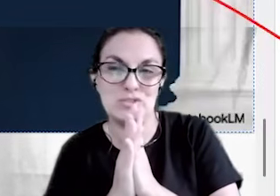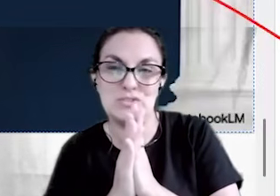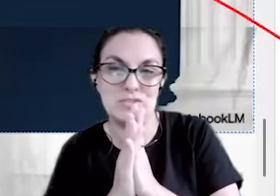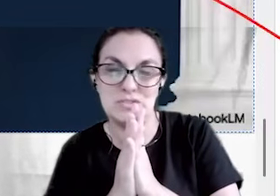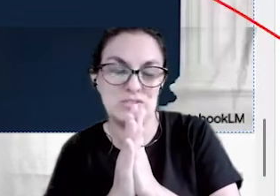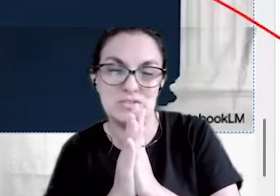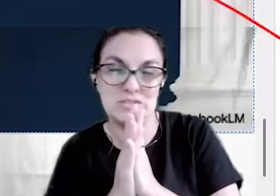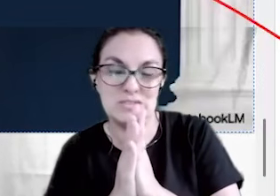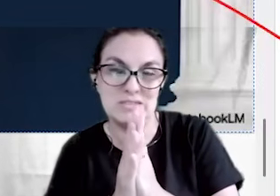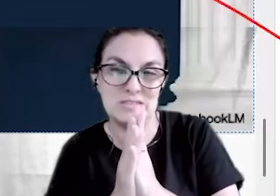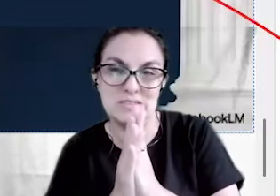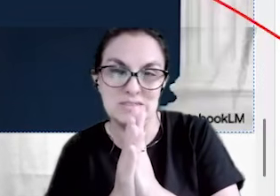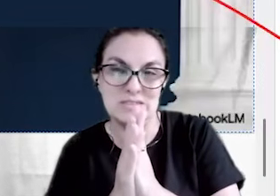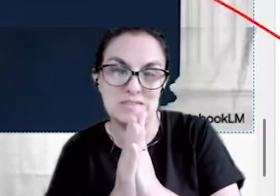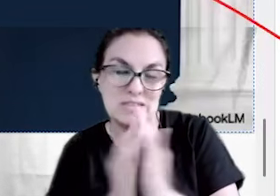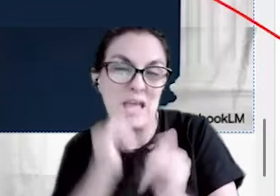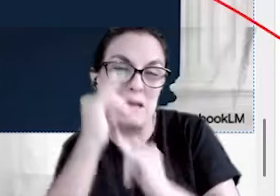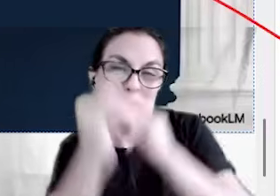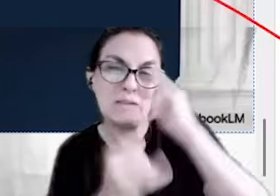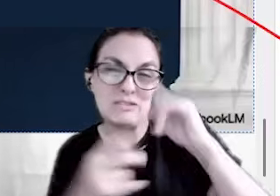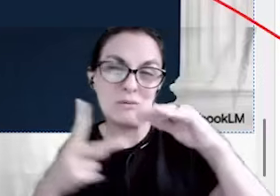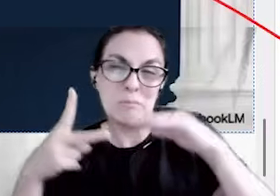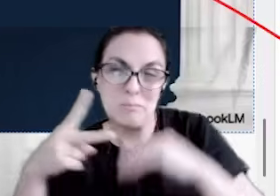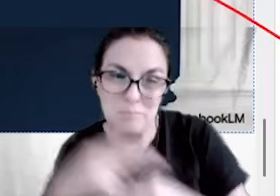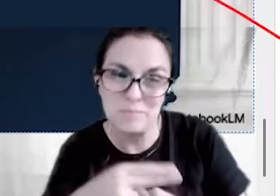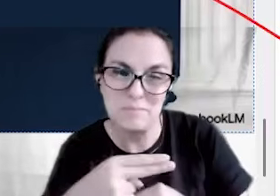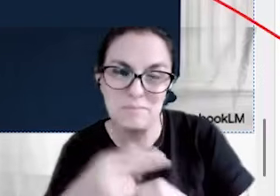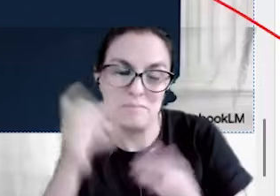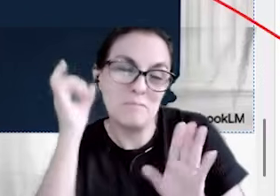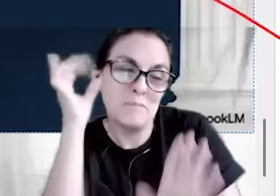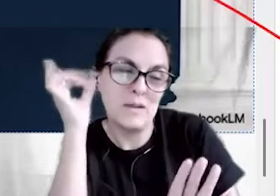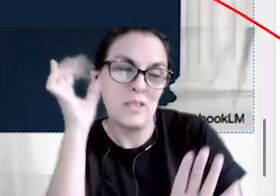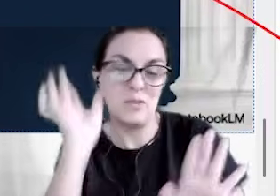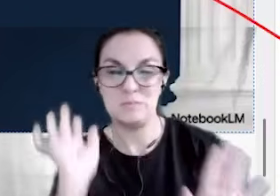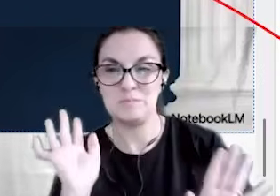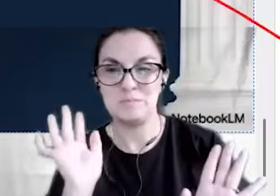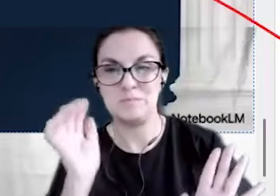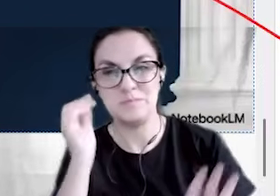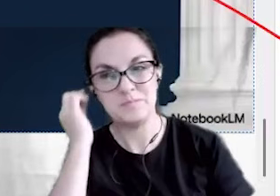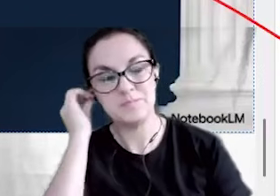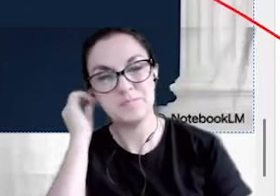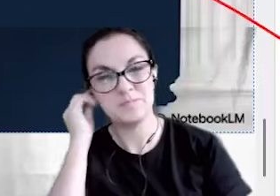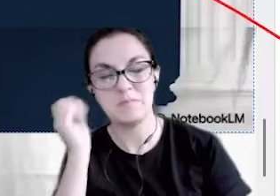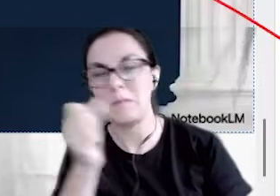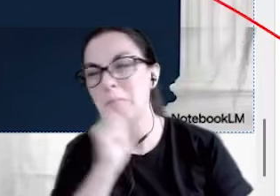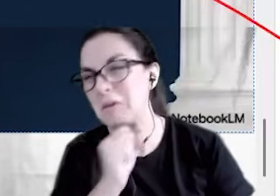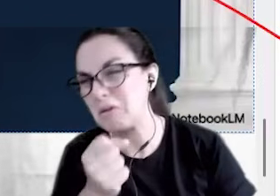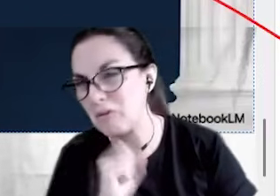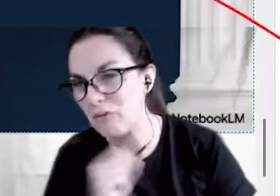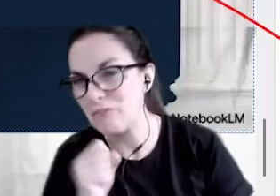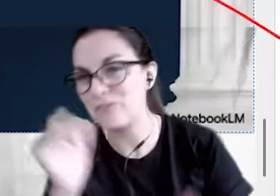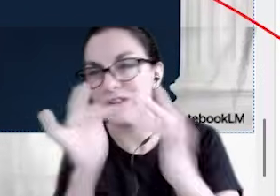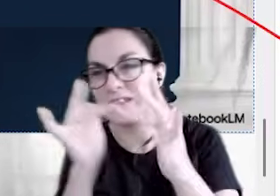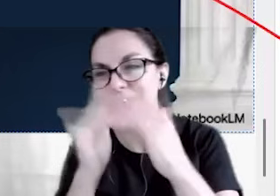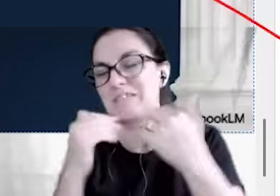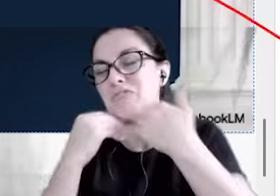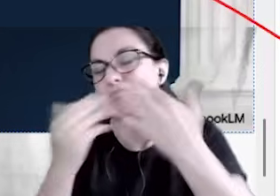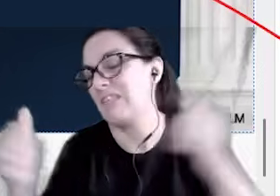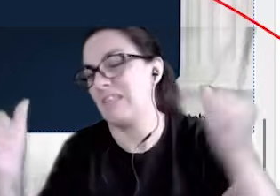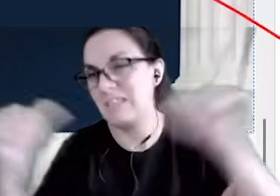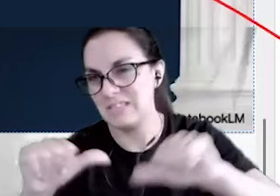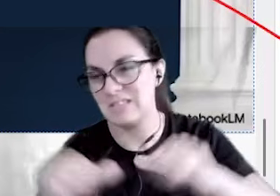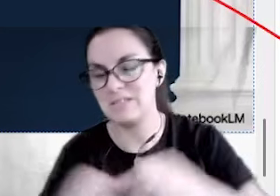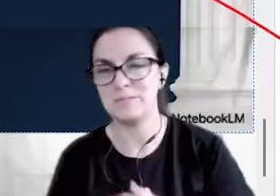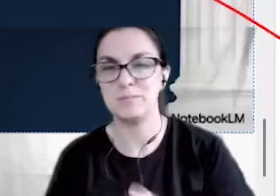mal bueno, me quedó mal el micrófono, la conectividad, no sé qué pasó hoy.